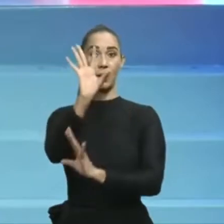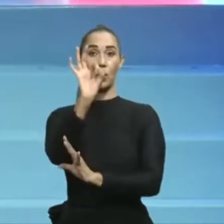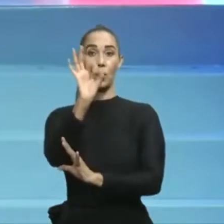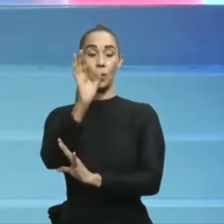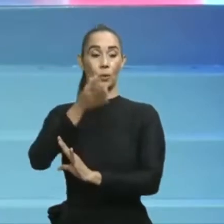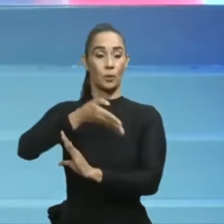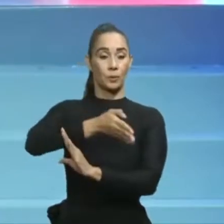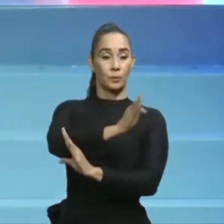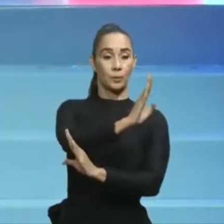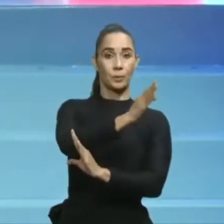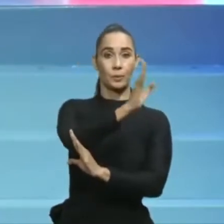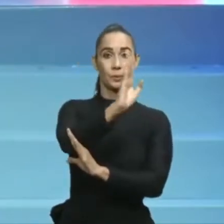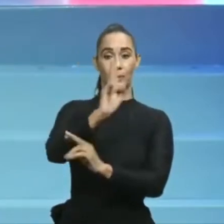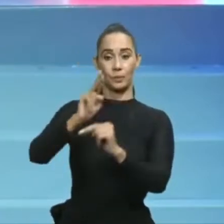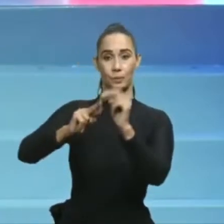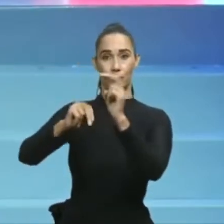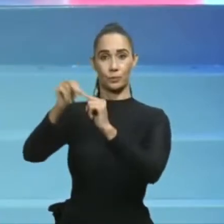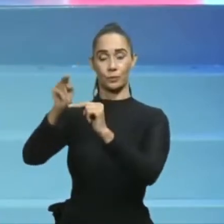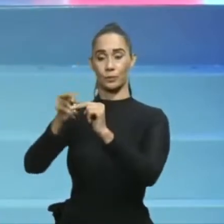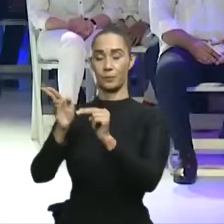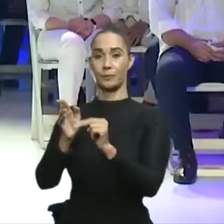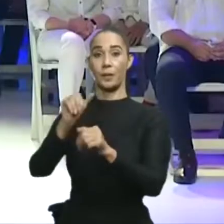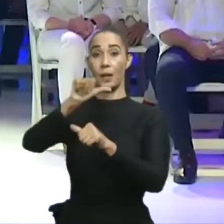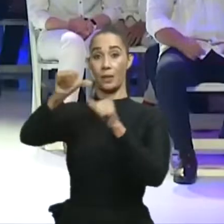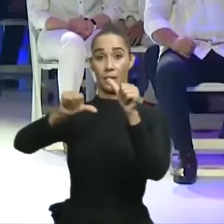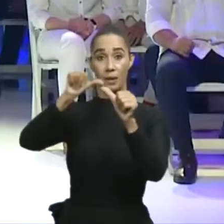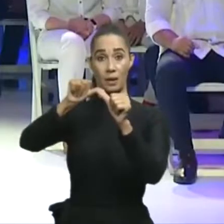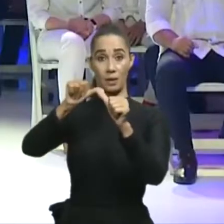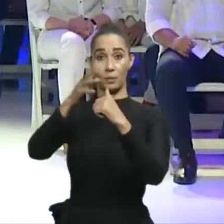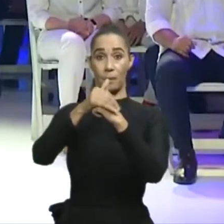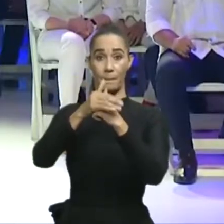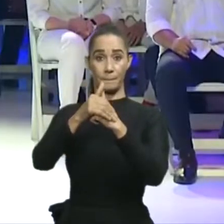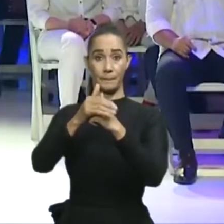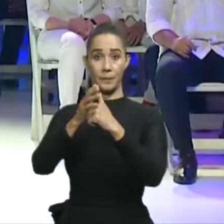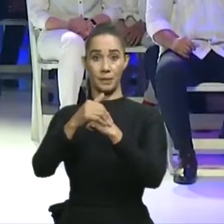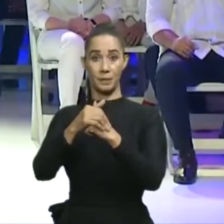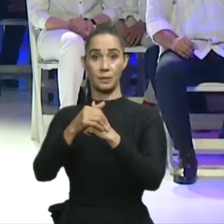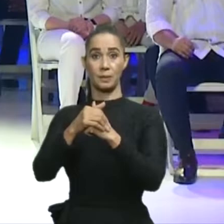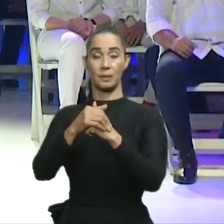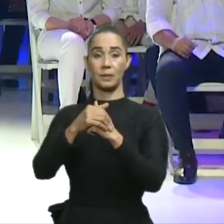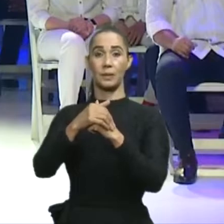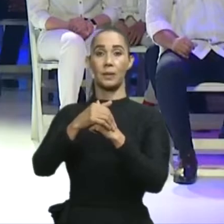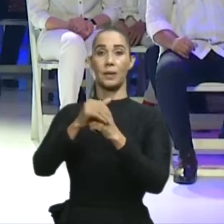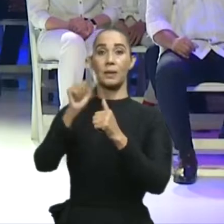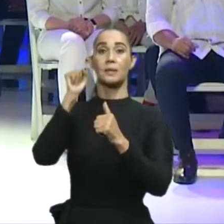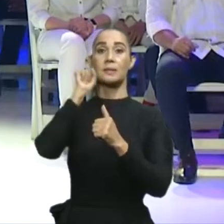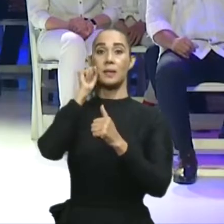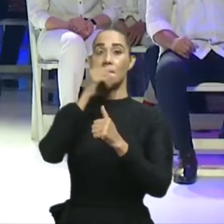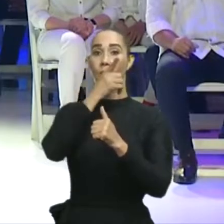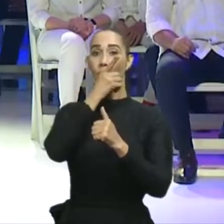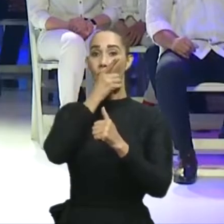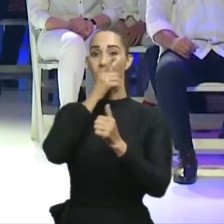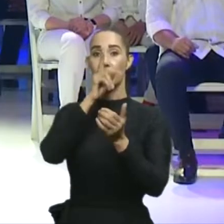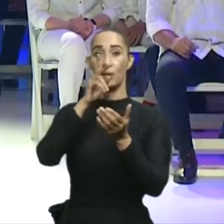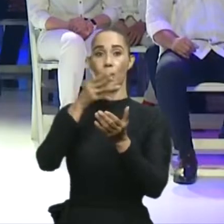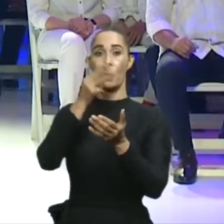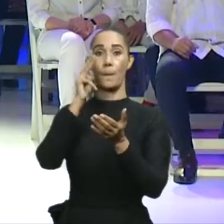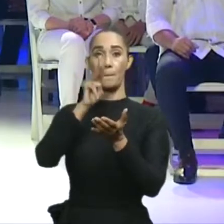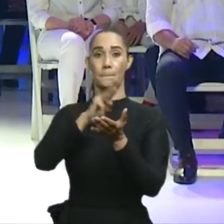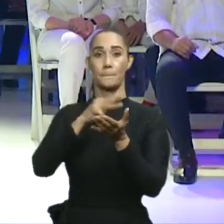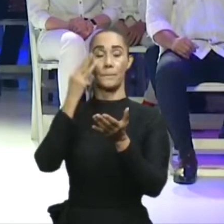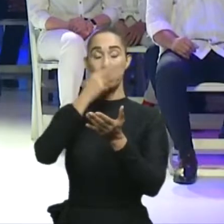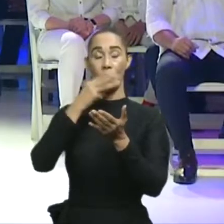circunvalaciones en construcción la de agua band y circuito 3 santodomingo moca san francisco